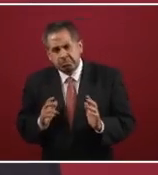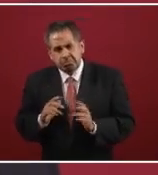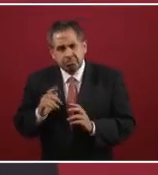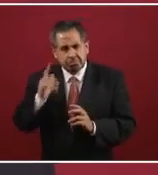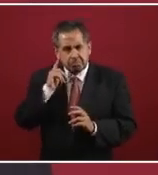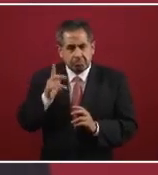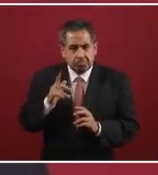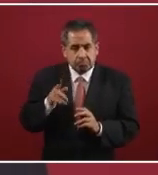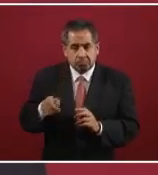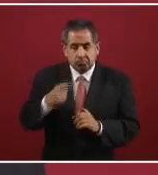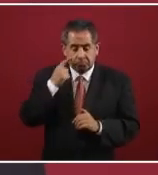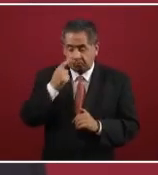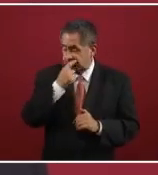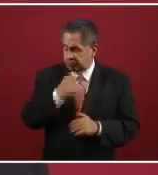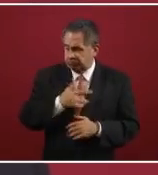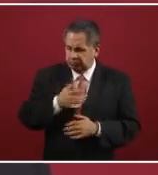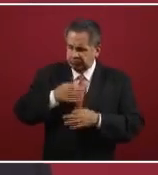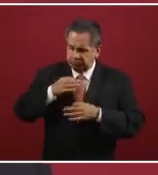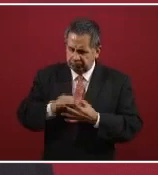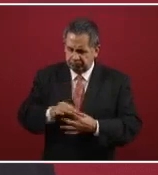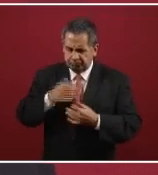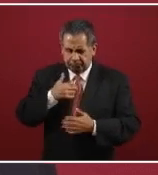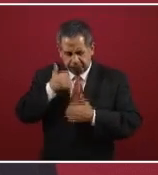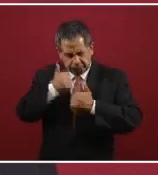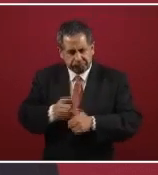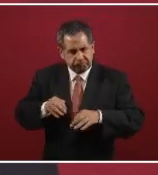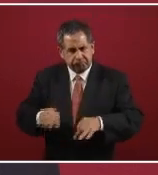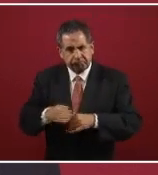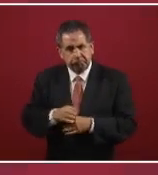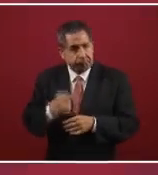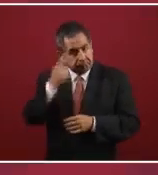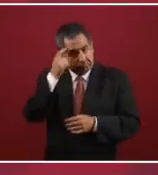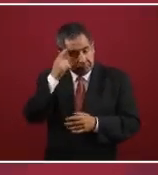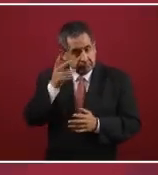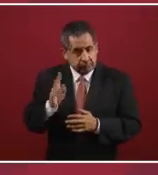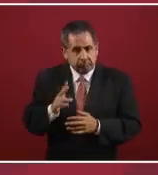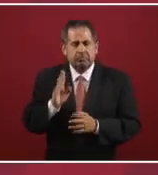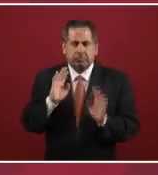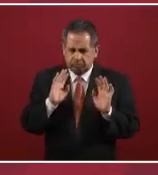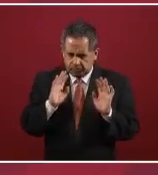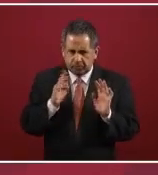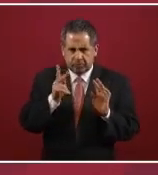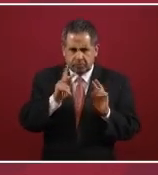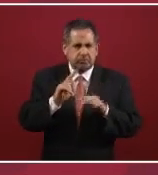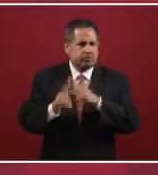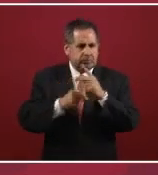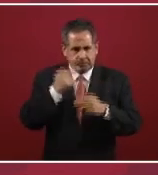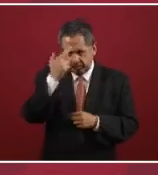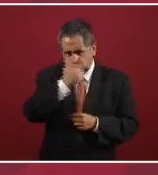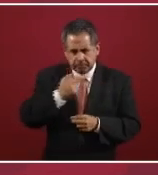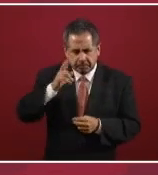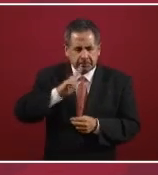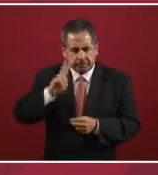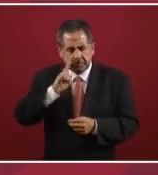están por convicción por principios pero de todas maneras vamos a revisarlo